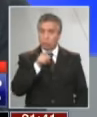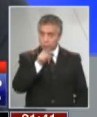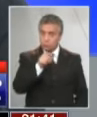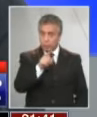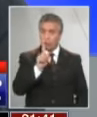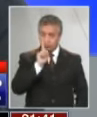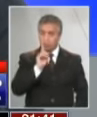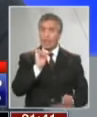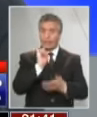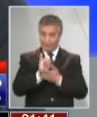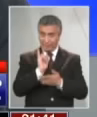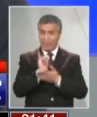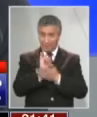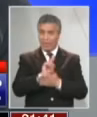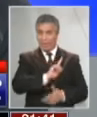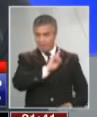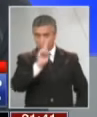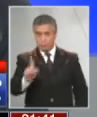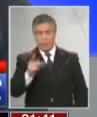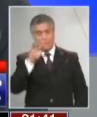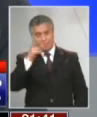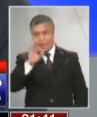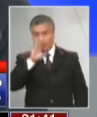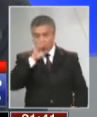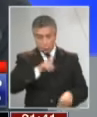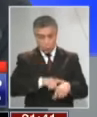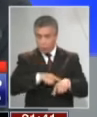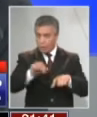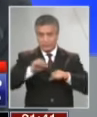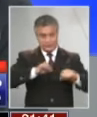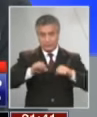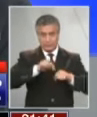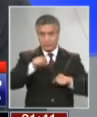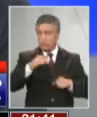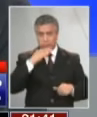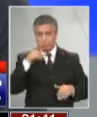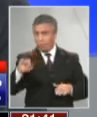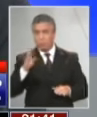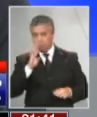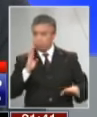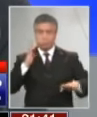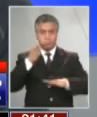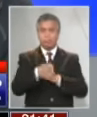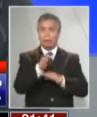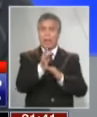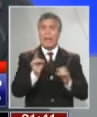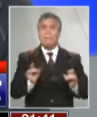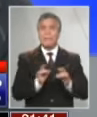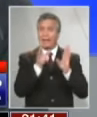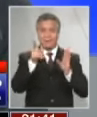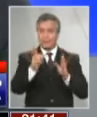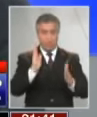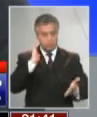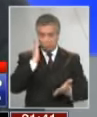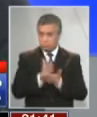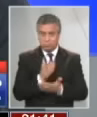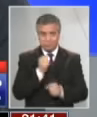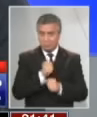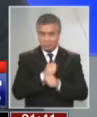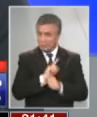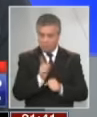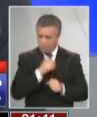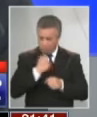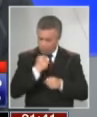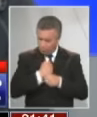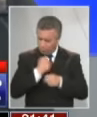del intendente. El intendente, a los 20 minutos de que ocurra esta catástrofe, se constituye en el comité de emergencia y no ha cesado de trabajar hasta el día de hoy.